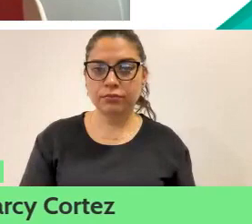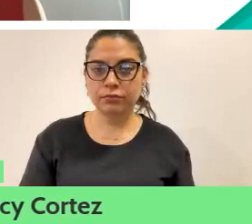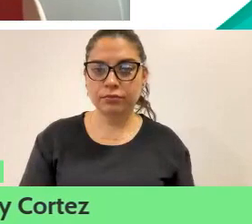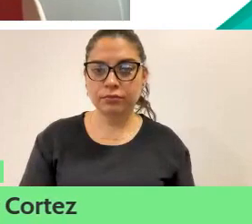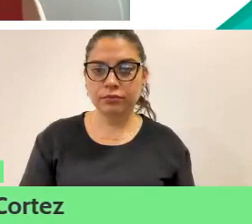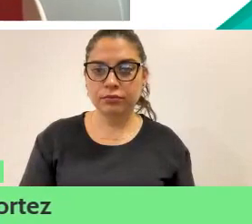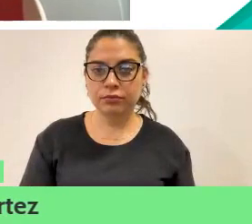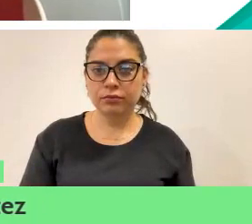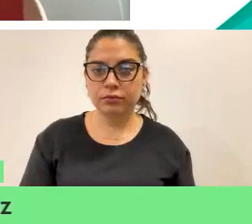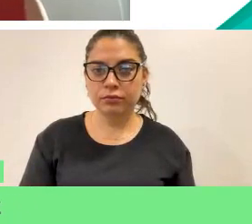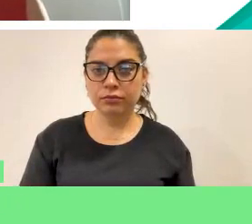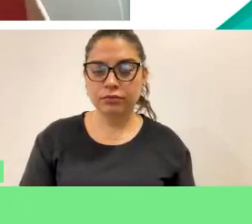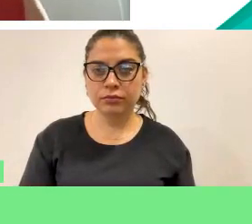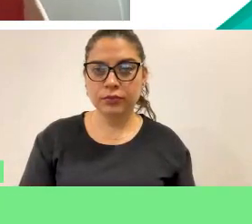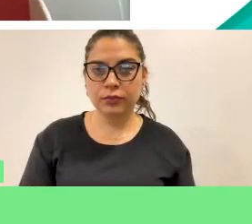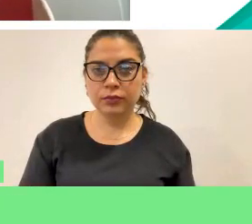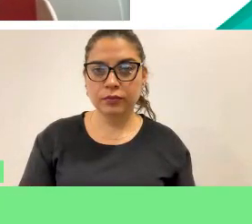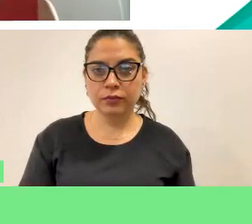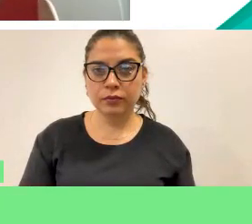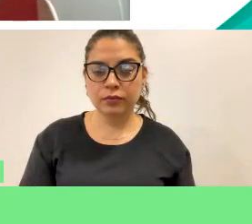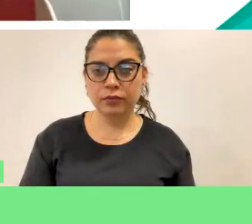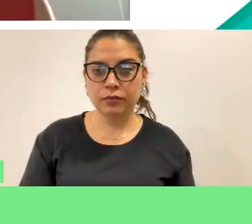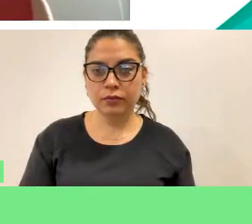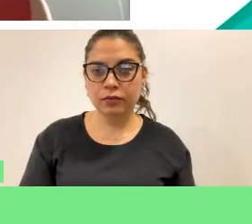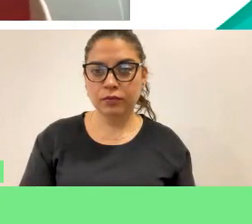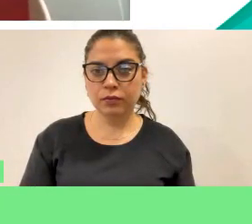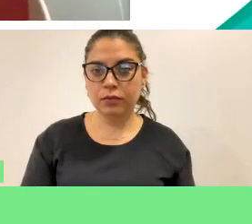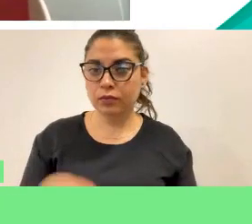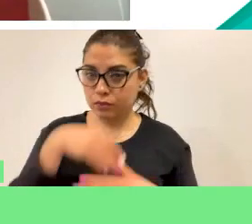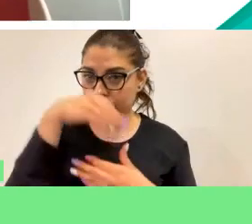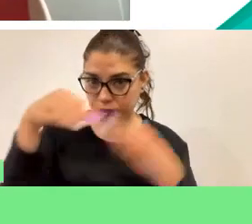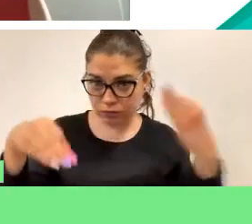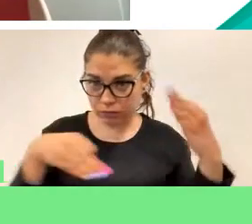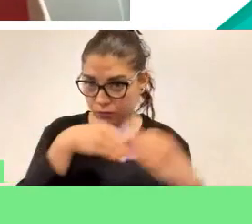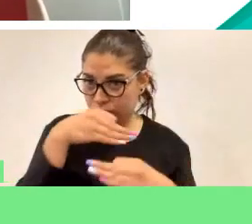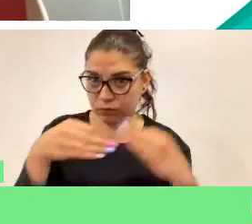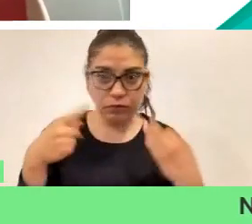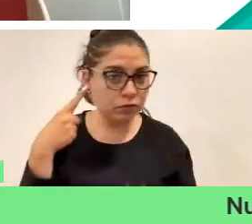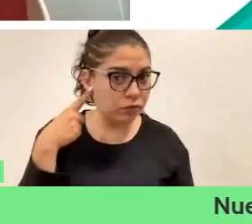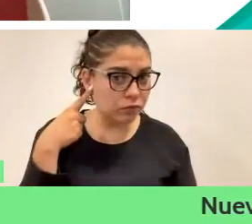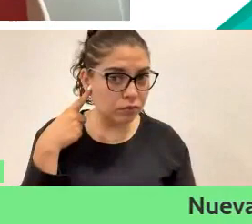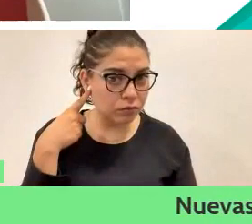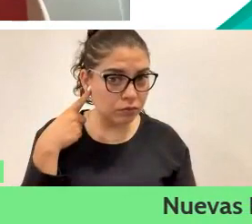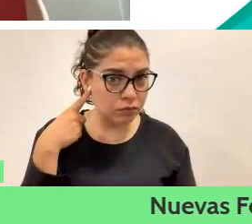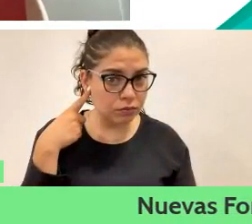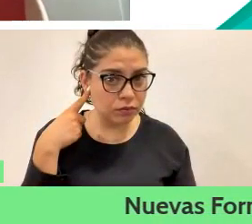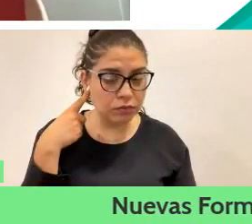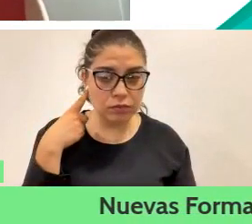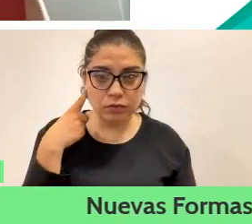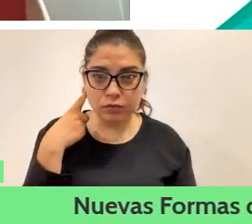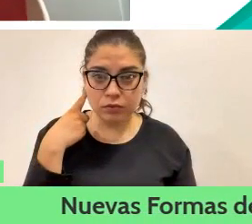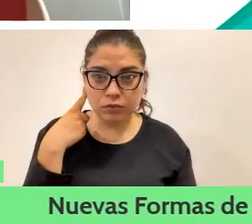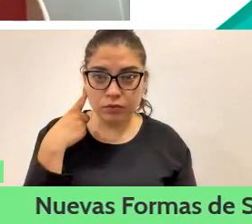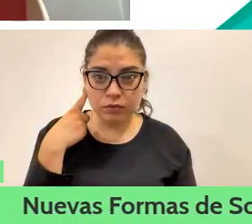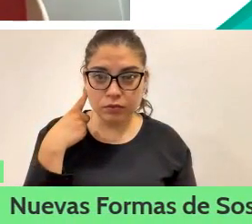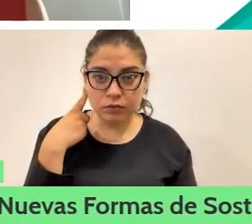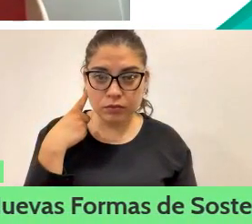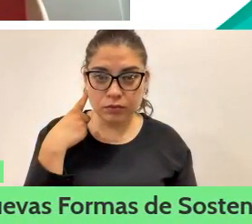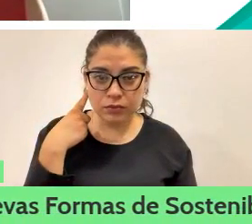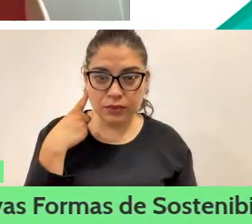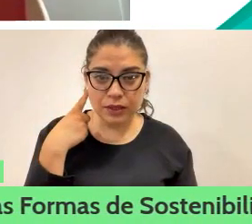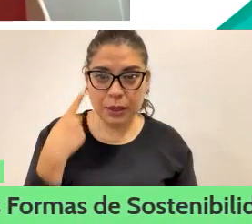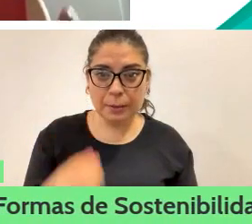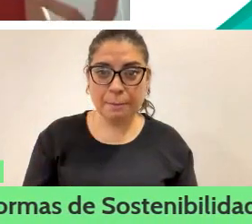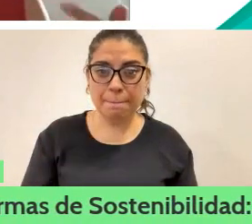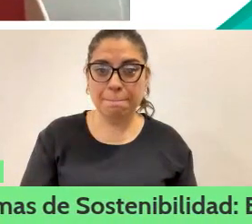Perdimos tu audio, Elena. ¿Solo Elena o el resto escucha? Elena. Os escucho, pero escucho música por detrás. Ahí está,